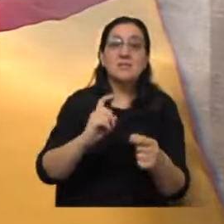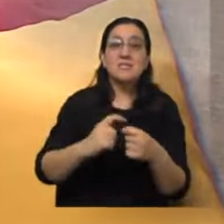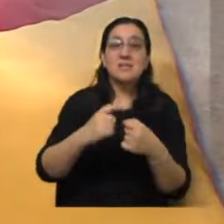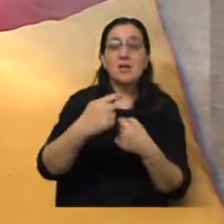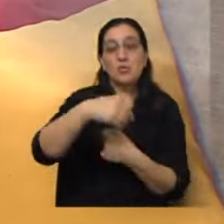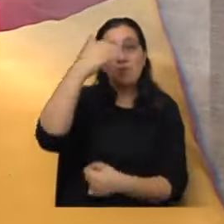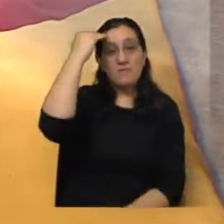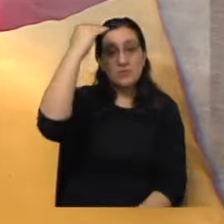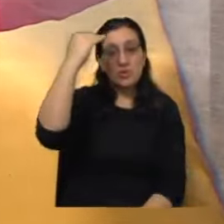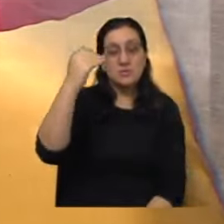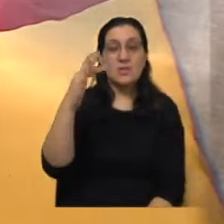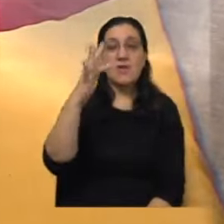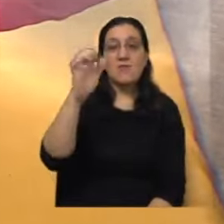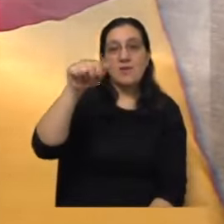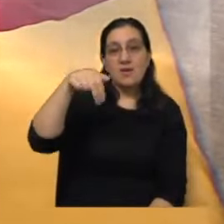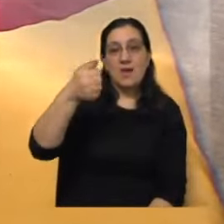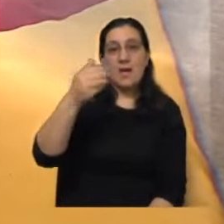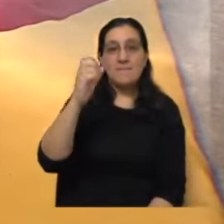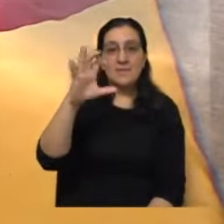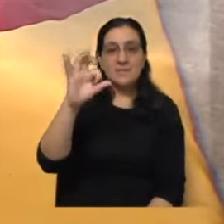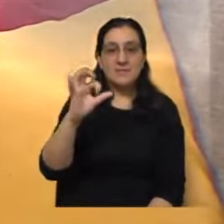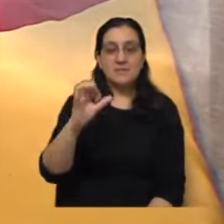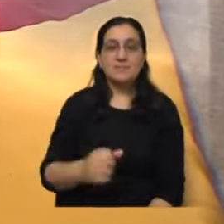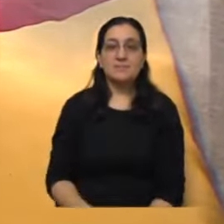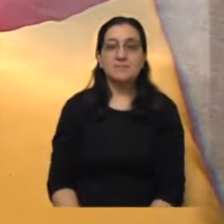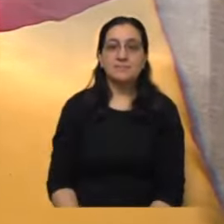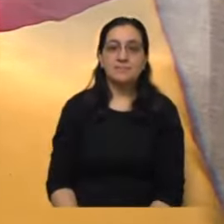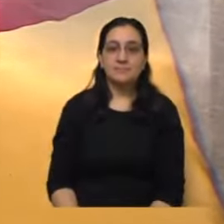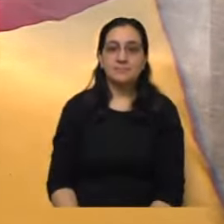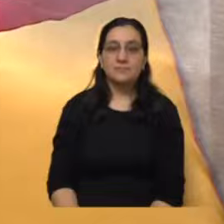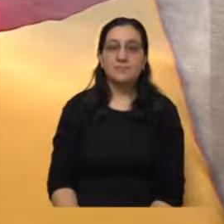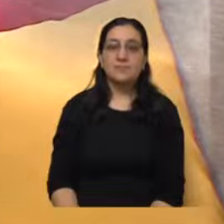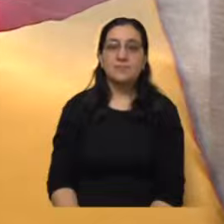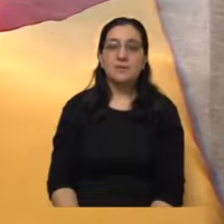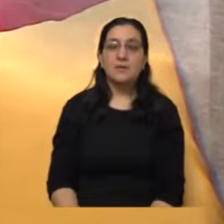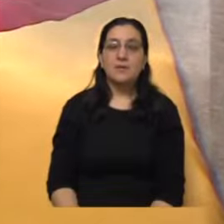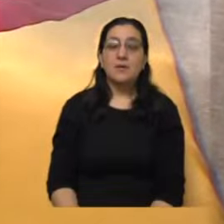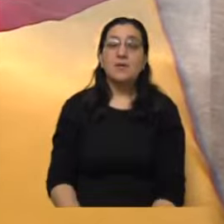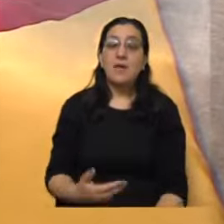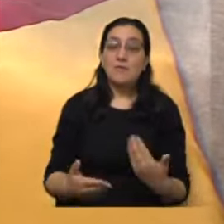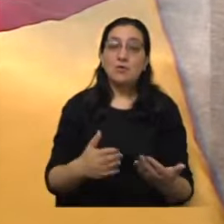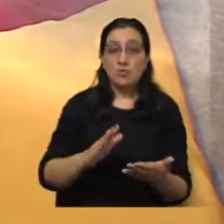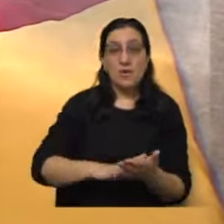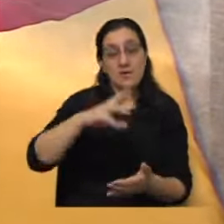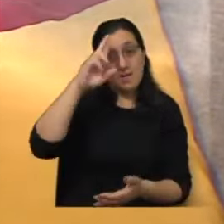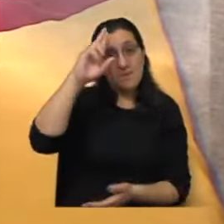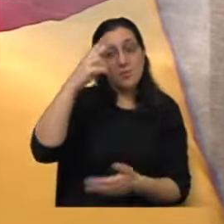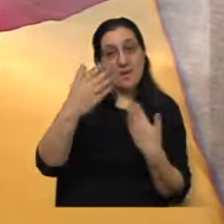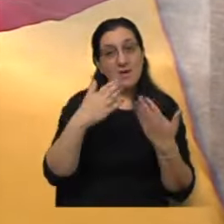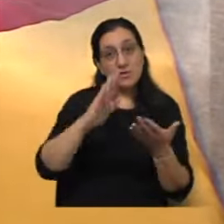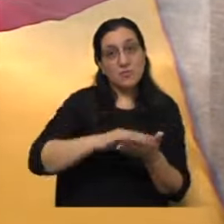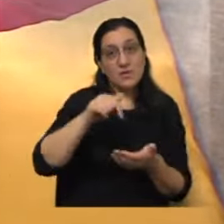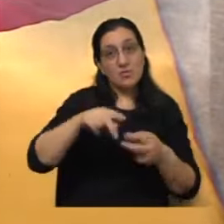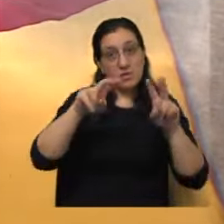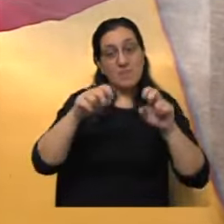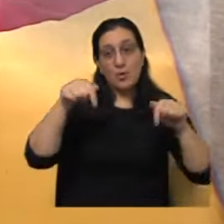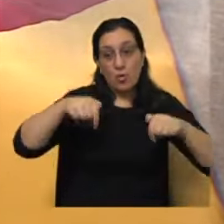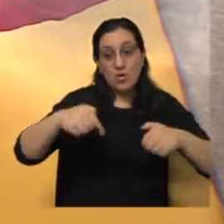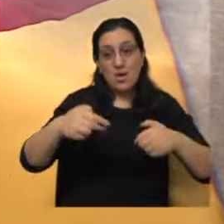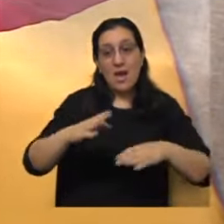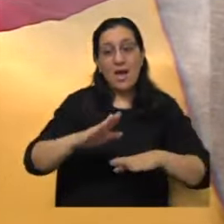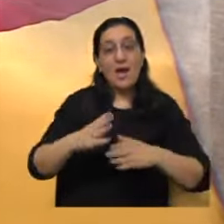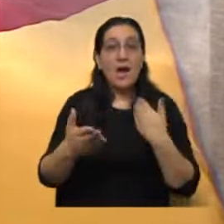un celebrando el respeto de este programa para el tratamiento de los temas, la columna de ayer. Pero en la de hoy volvemos a hablar de educación.